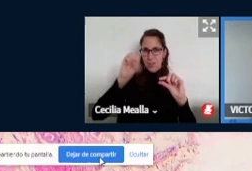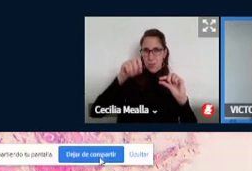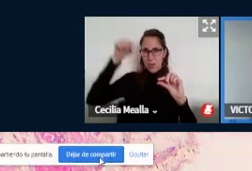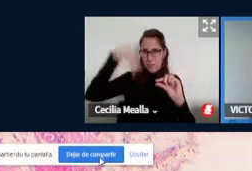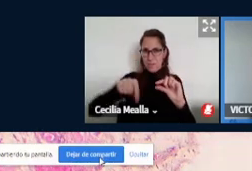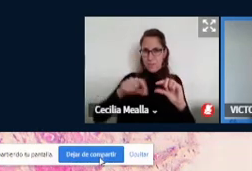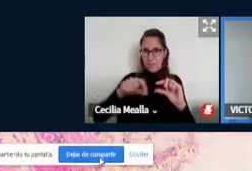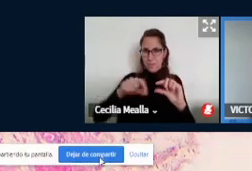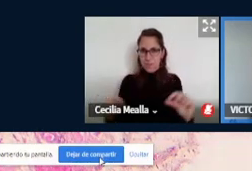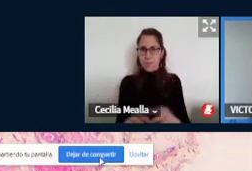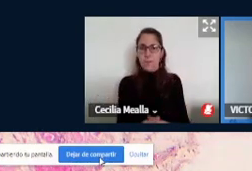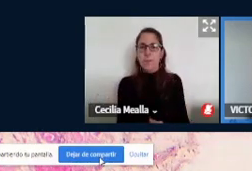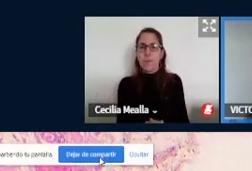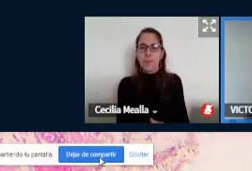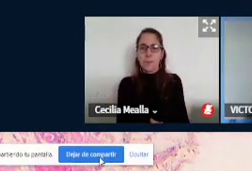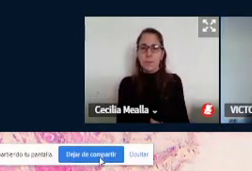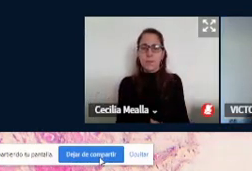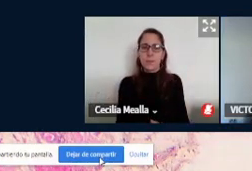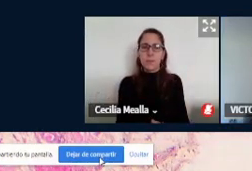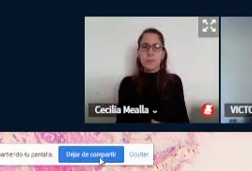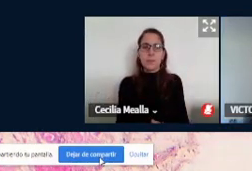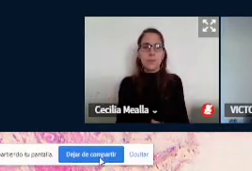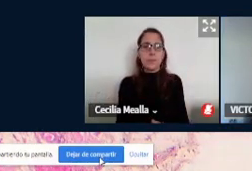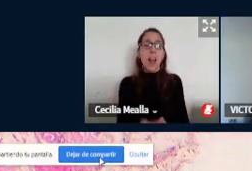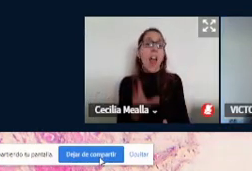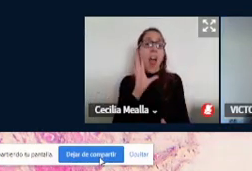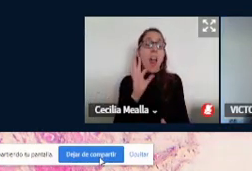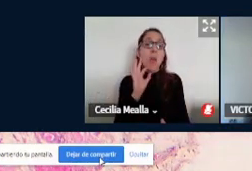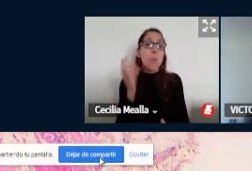¿Hay algo que quieran ver en particular?